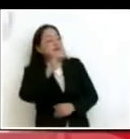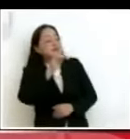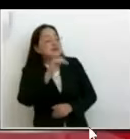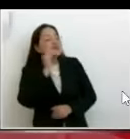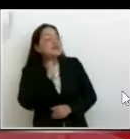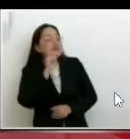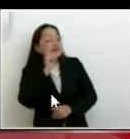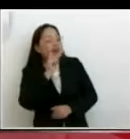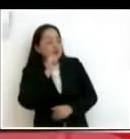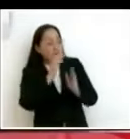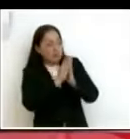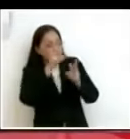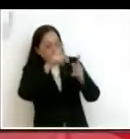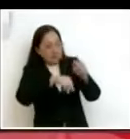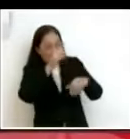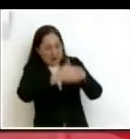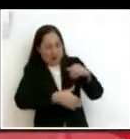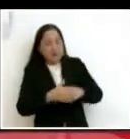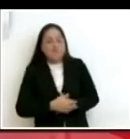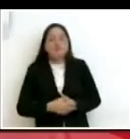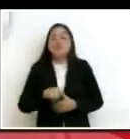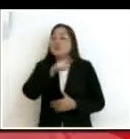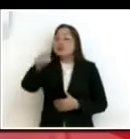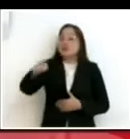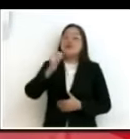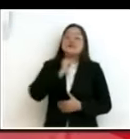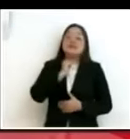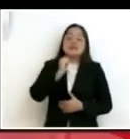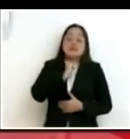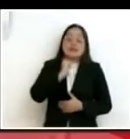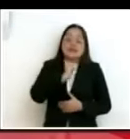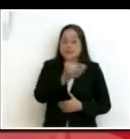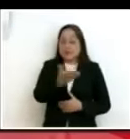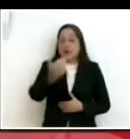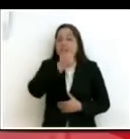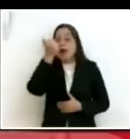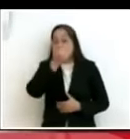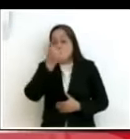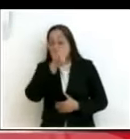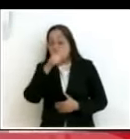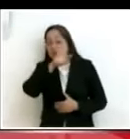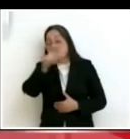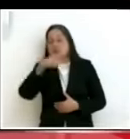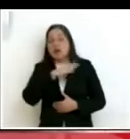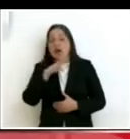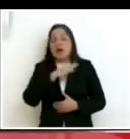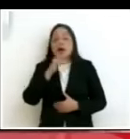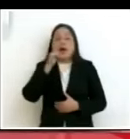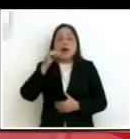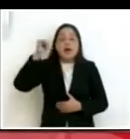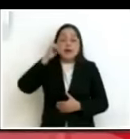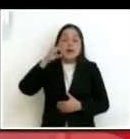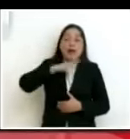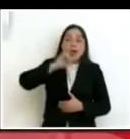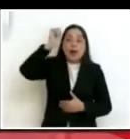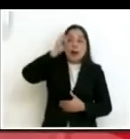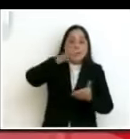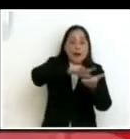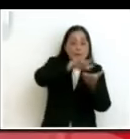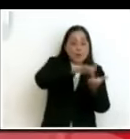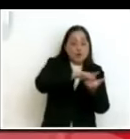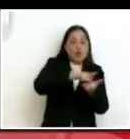querido estudiante, quienes ayer votaron en contra de tu derecho a tener una beca a estudiar, hoy quieren contar con tu